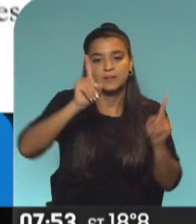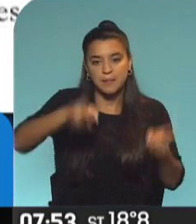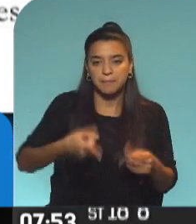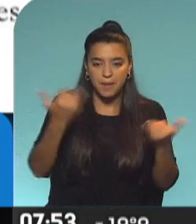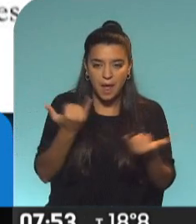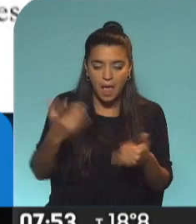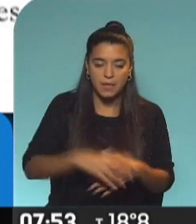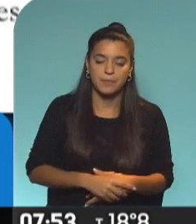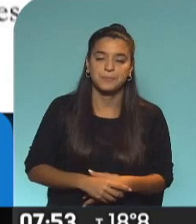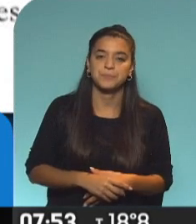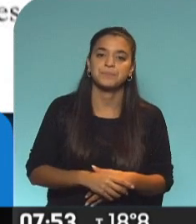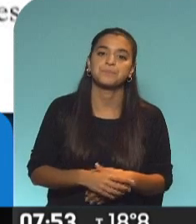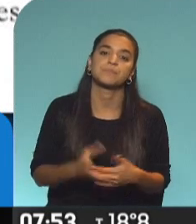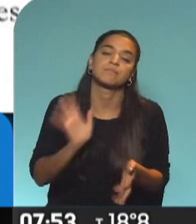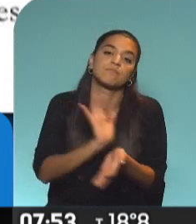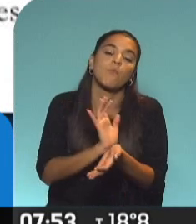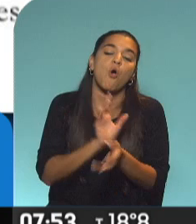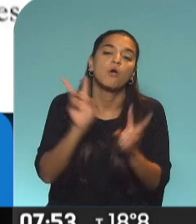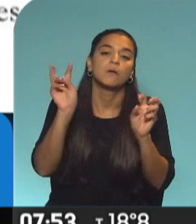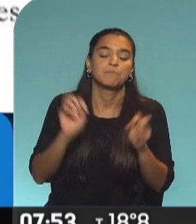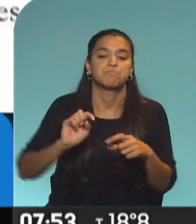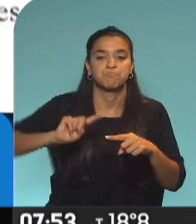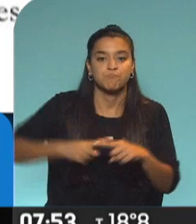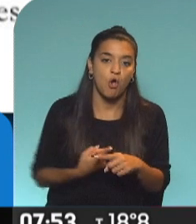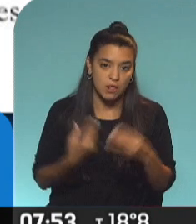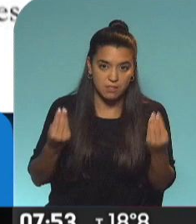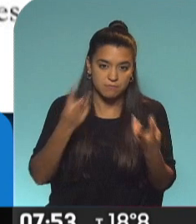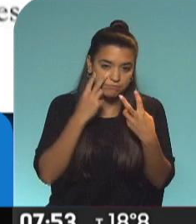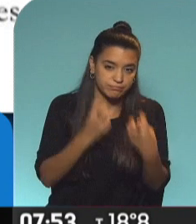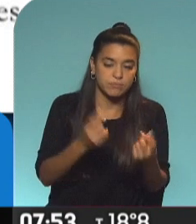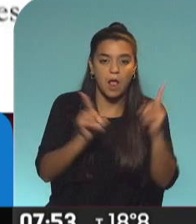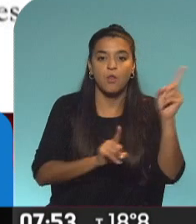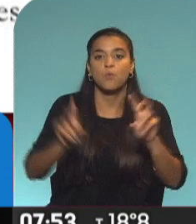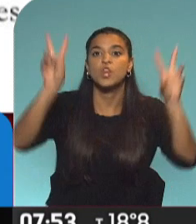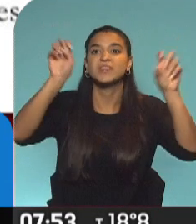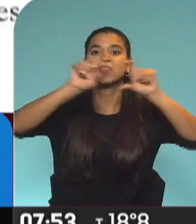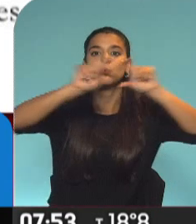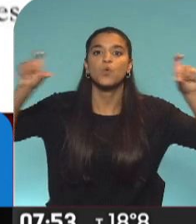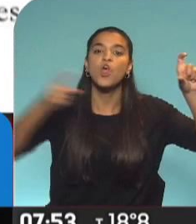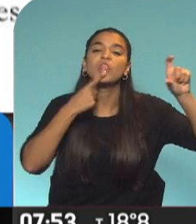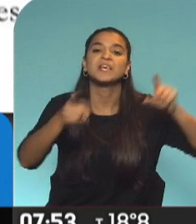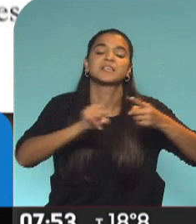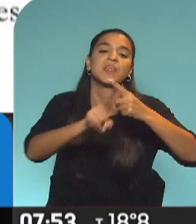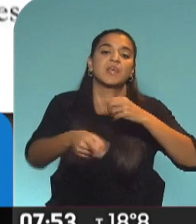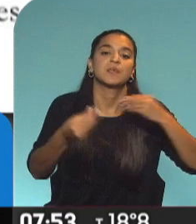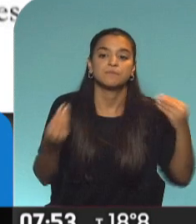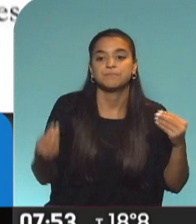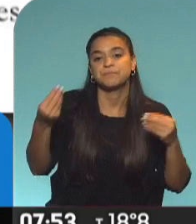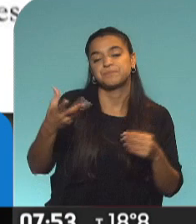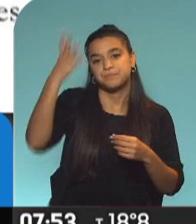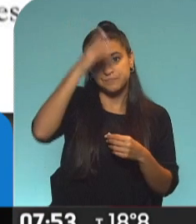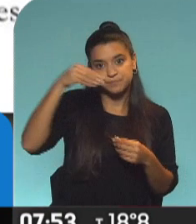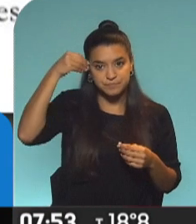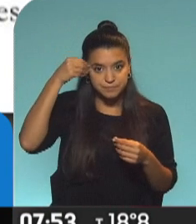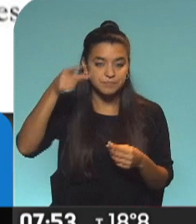bueno el matiz político en el marco de esta indagatoria porque bueno algunos titulares de diarios lo que señalan directamente es que es cristina fernández de